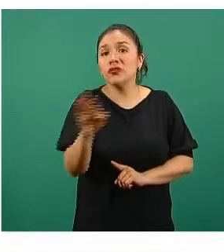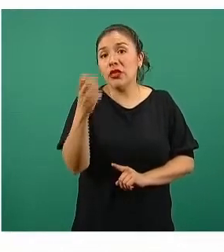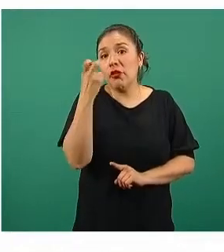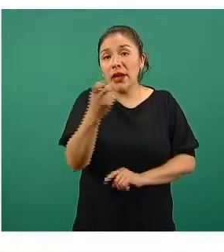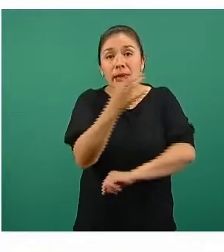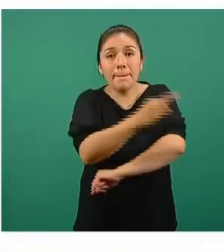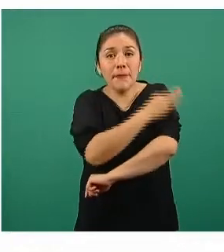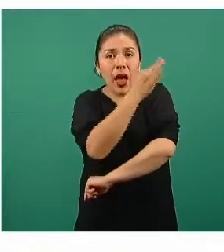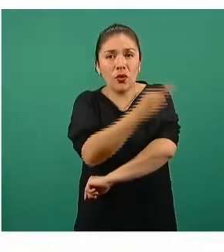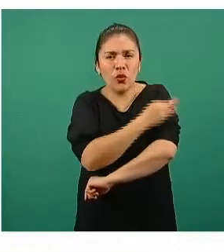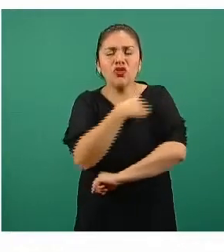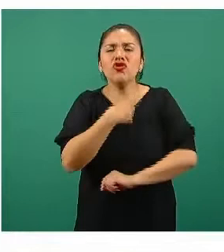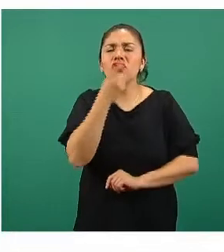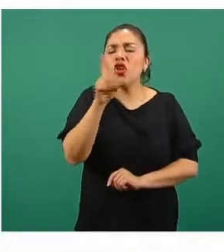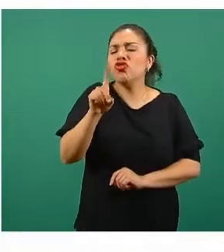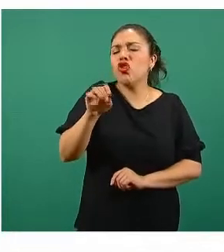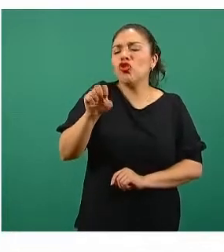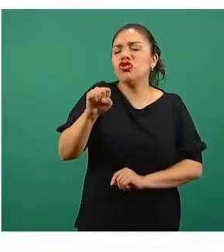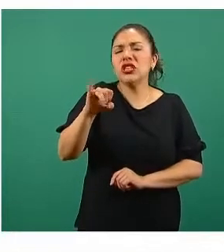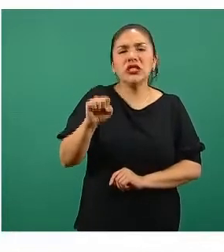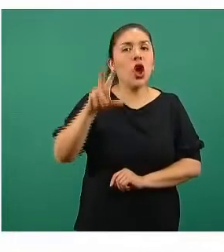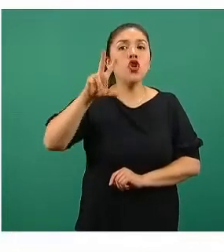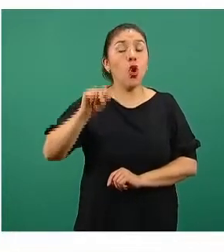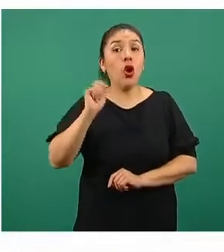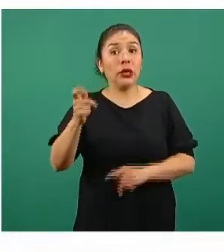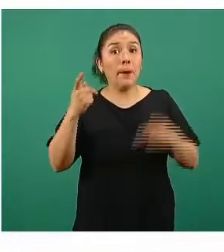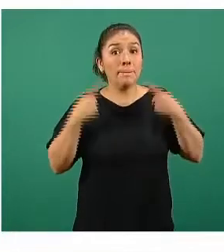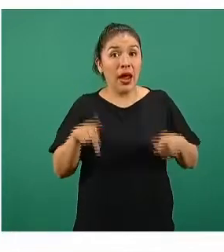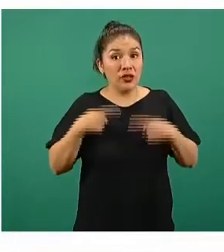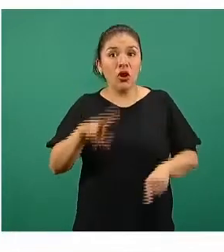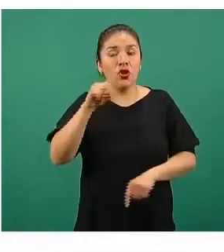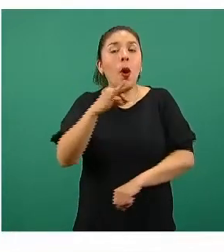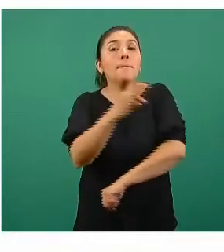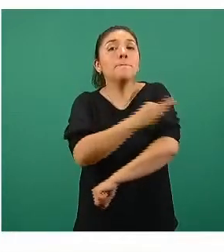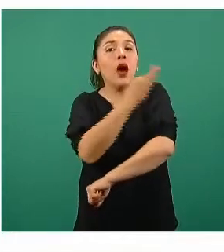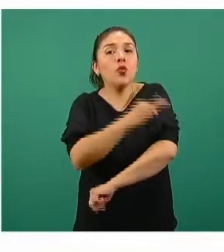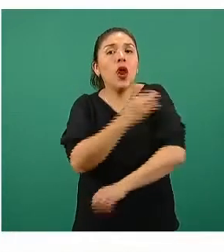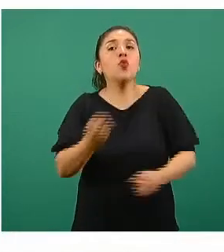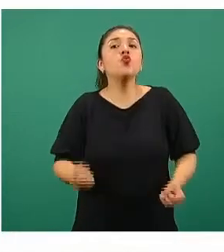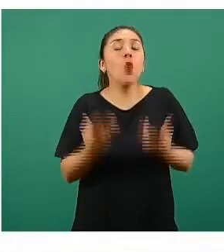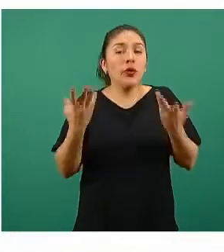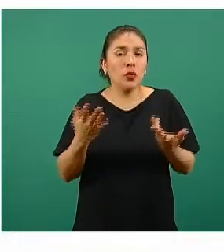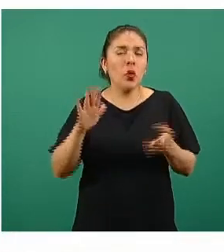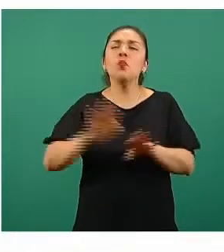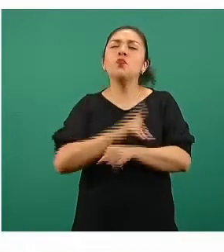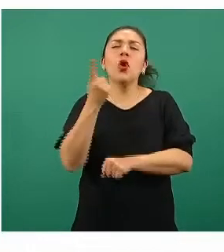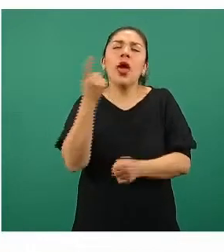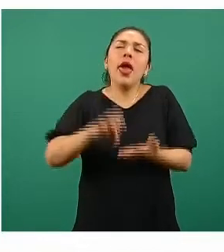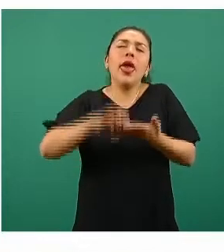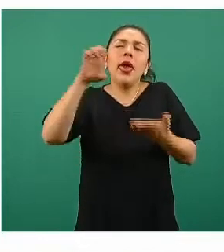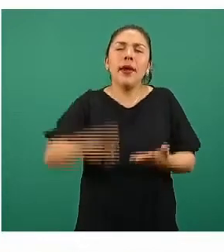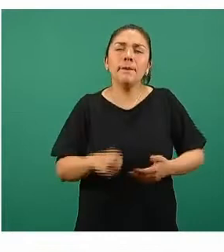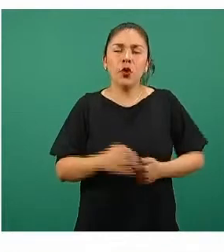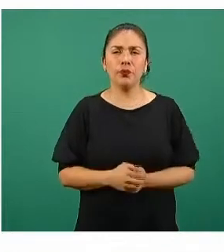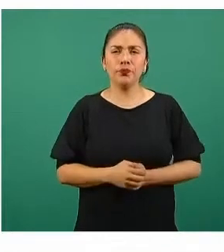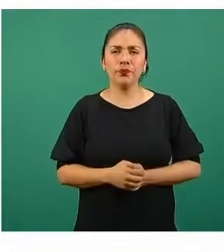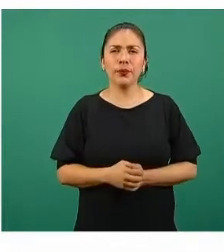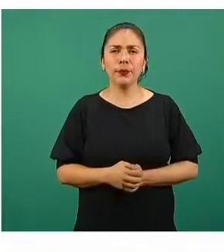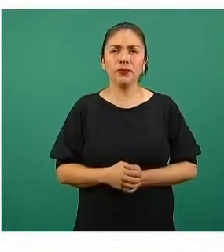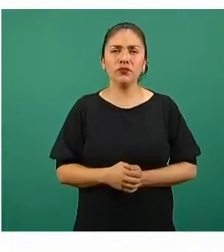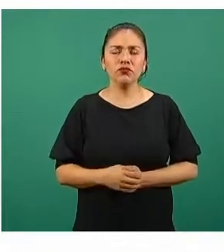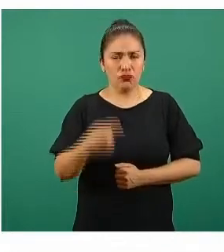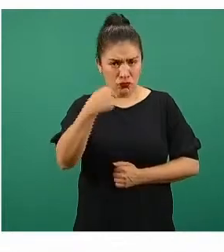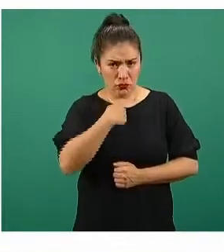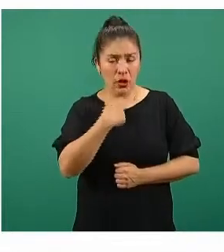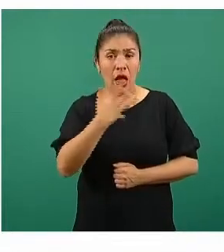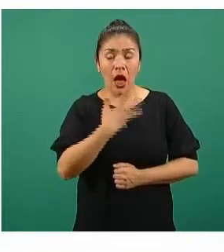aplicadas. ¿Por qué hablamos de dosis y no de personas? Porque si yo tengo un esquema